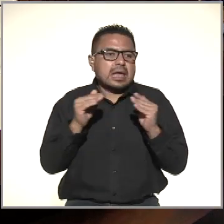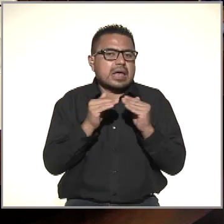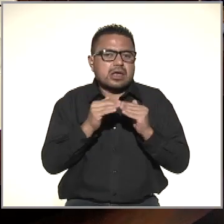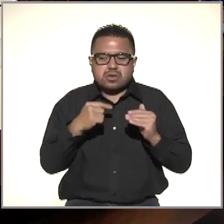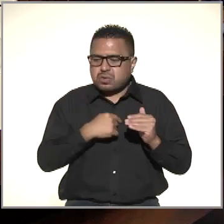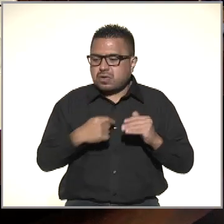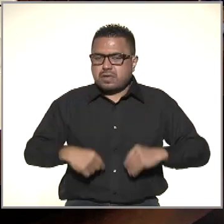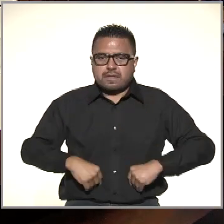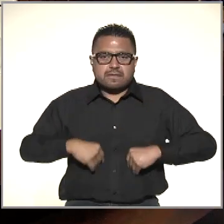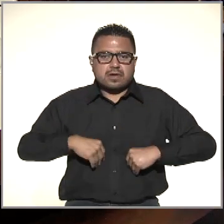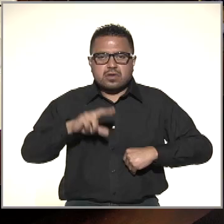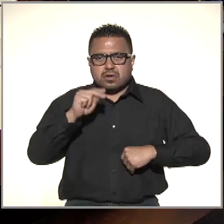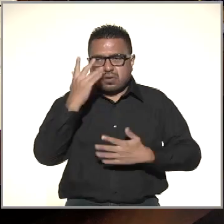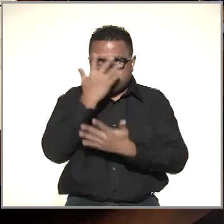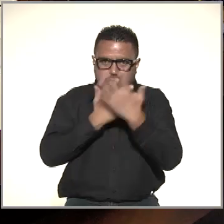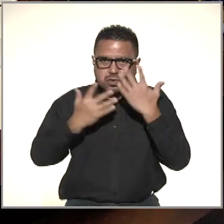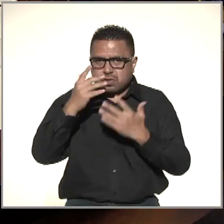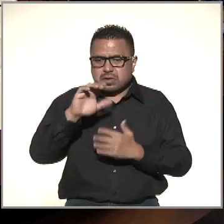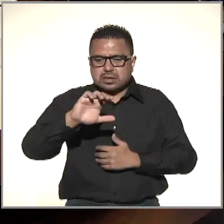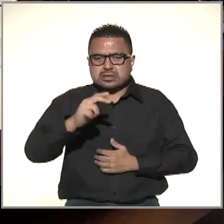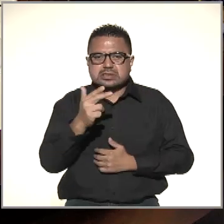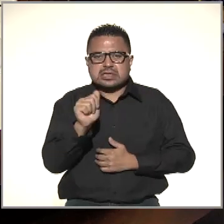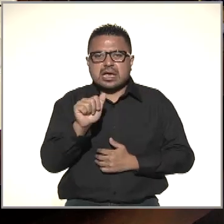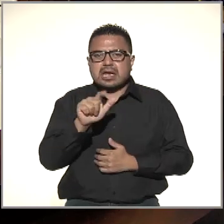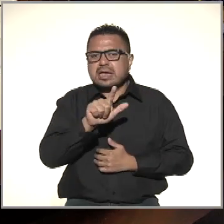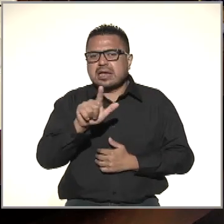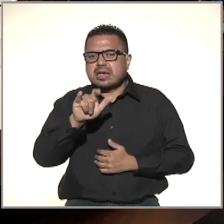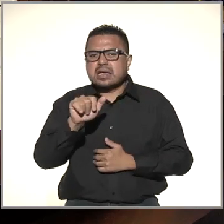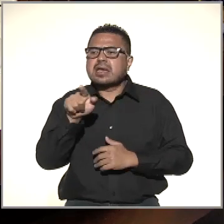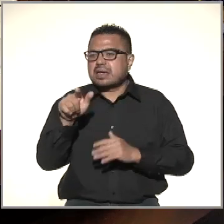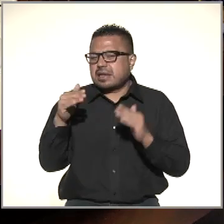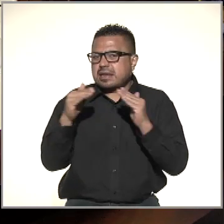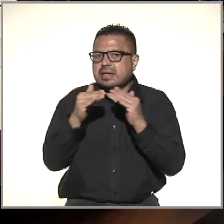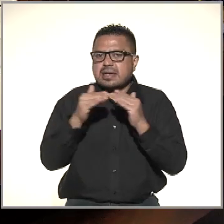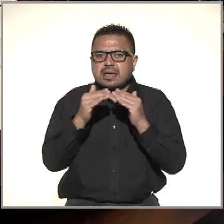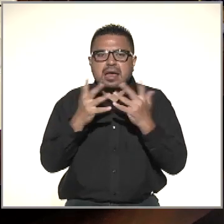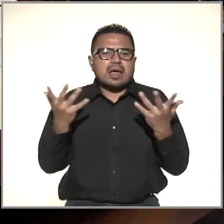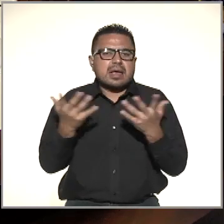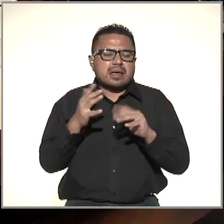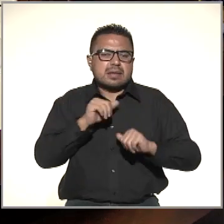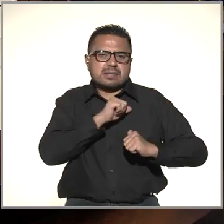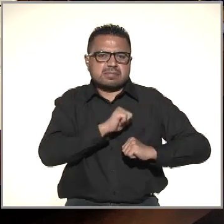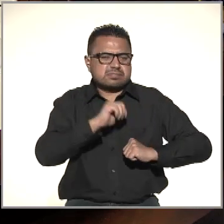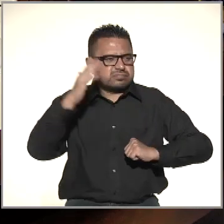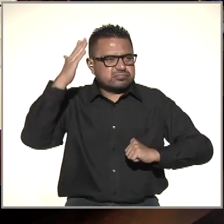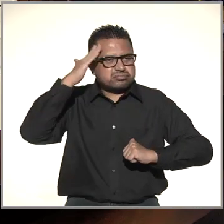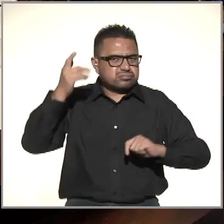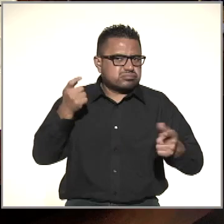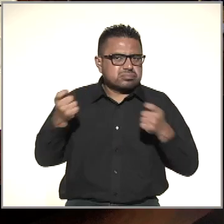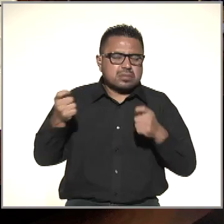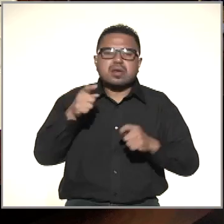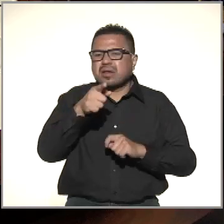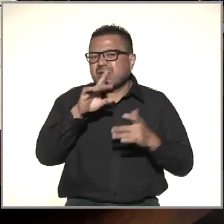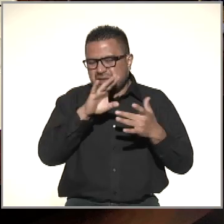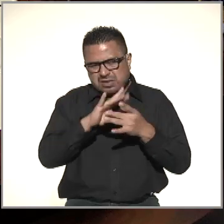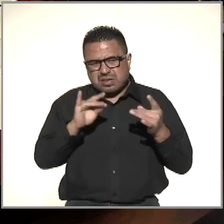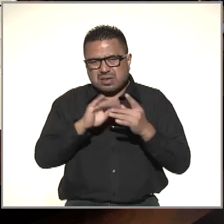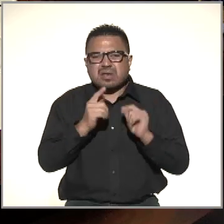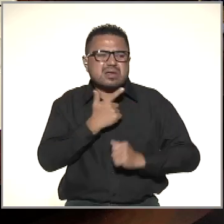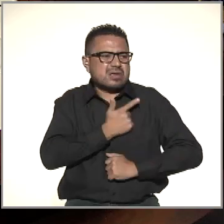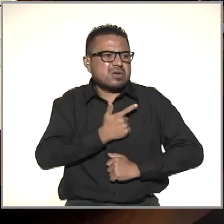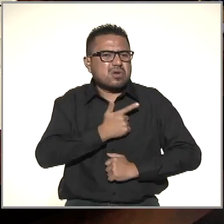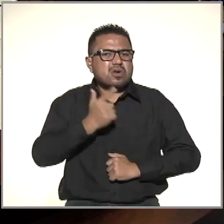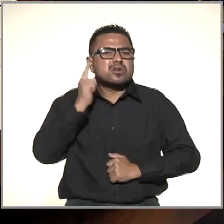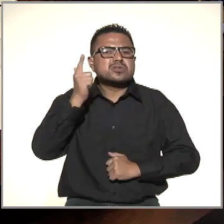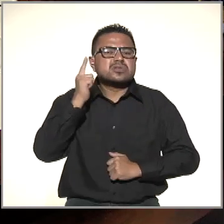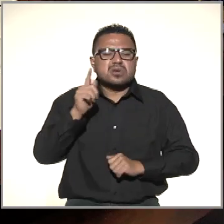vivo. No confundir con Chayi, que nos dice que es una casa donde se ejerce cierto poder. Hablen, por favor, me gustaría, sobre